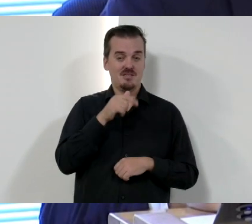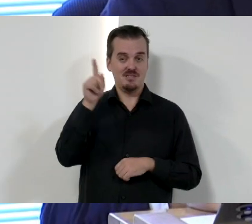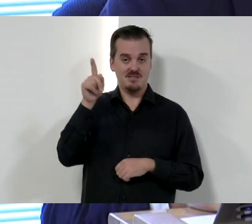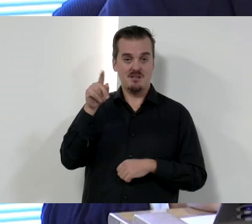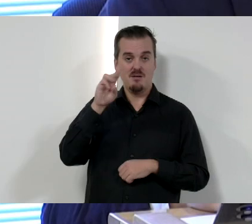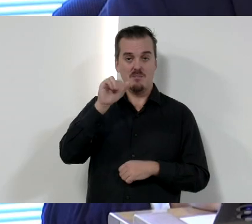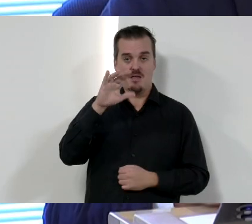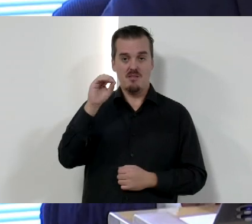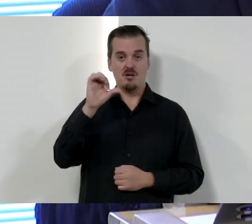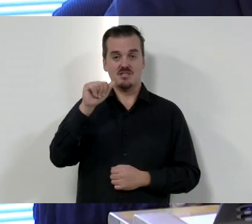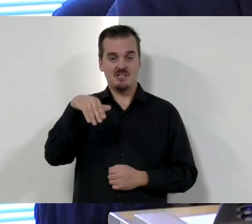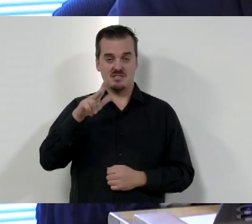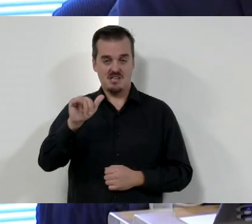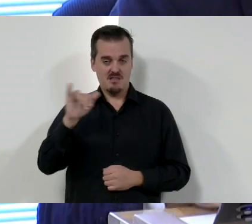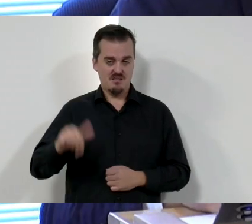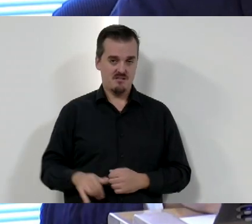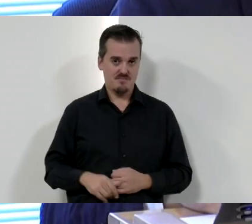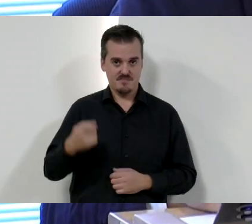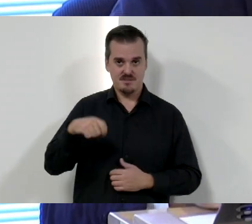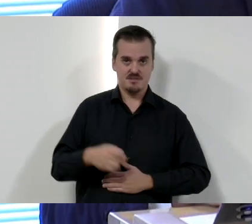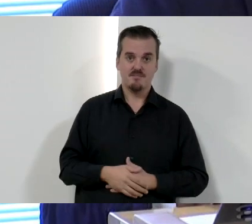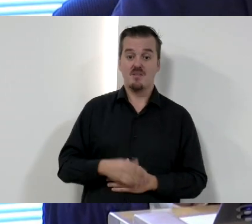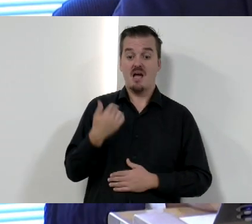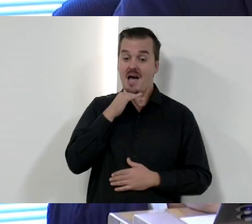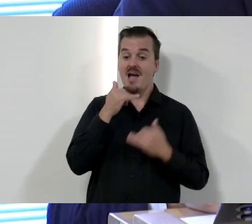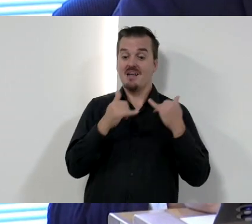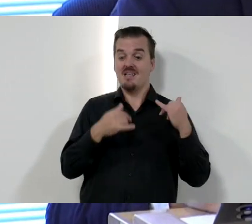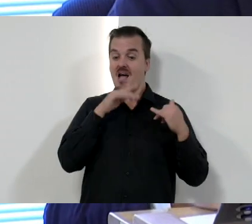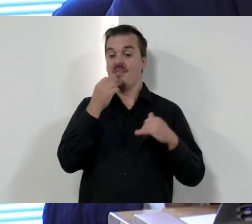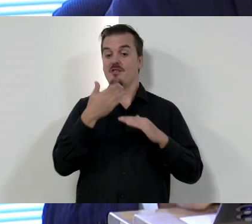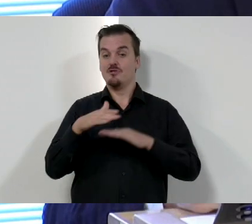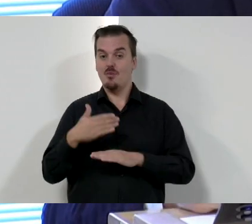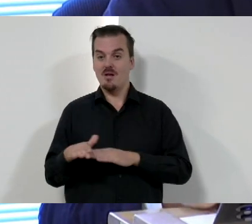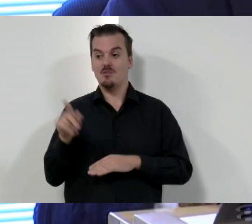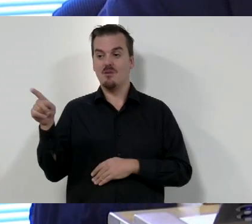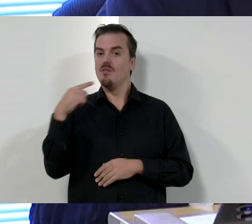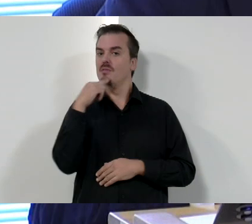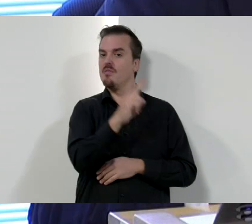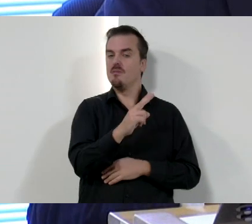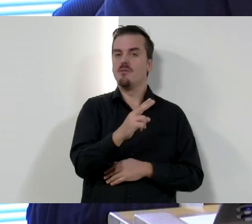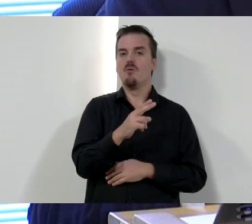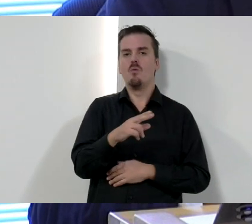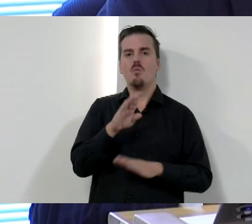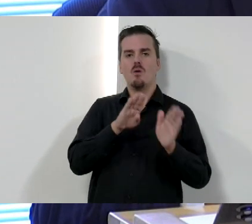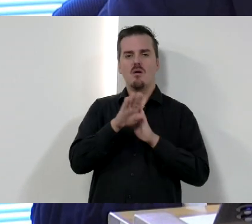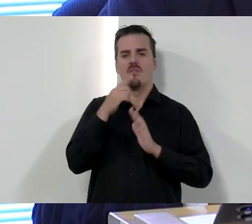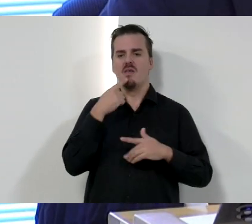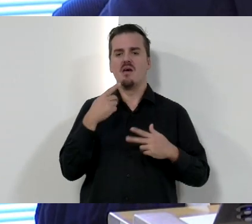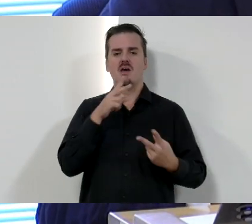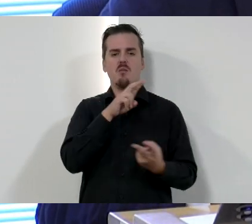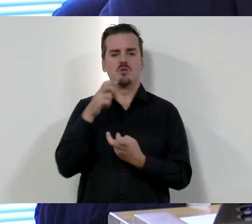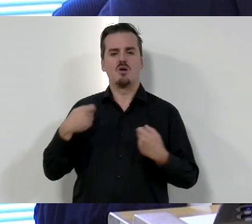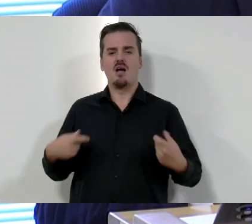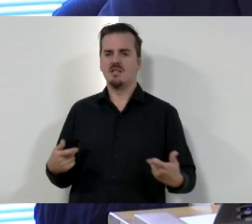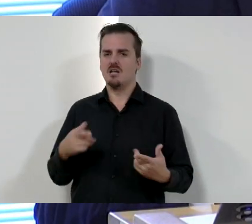distinta. Entonces, ahora que afrontamos la crisis desde el superávit, usted le está diciendo a los vecinos de Ciudad Real que las tasas y los impuestos no se